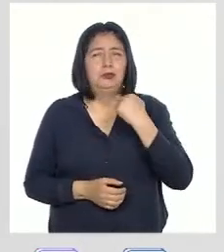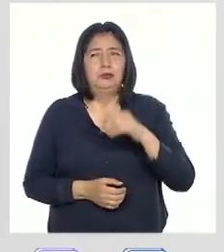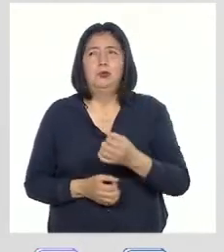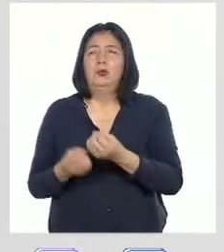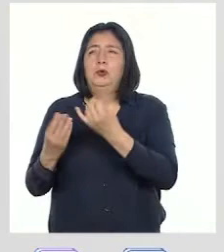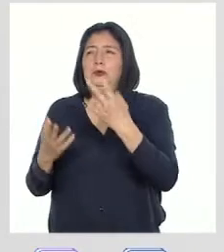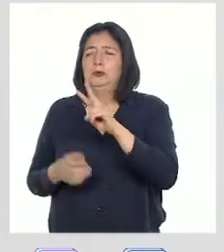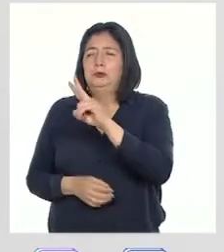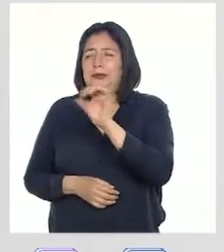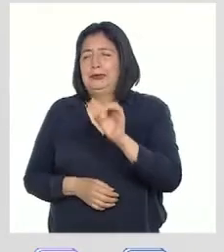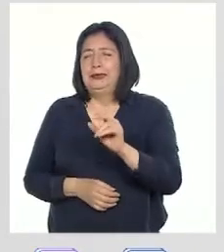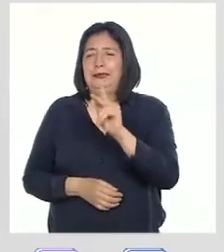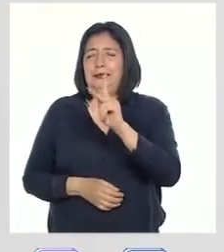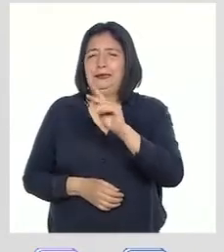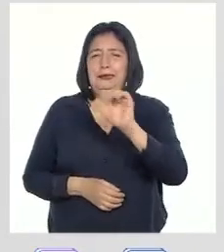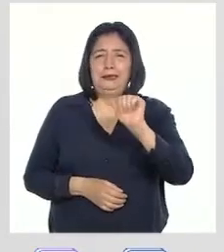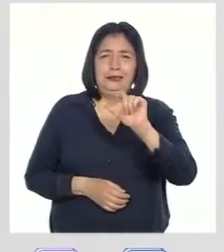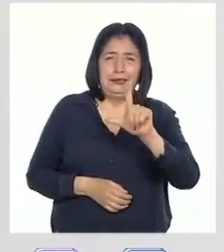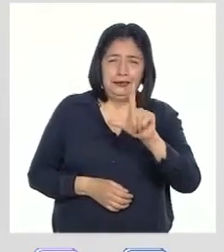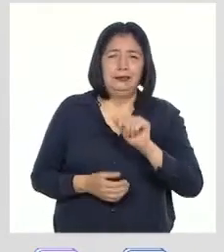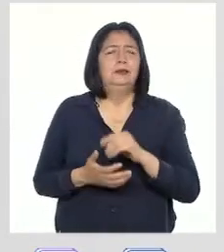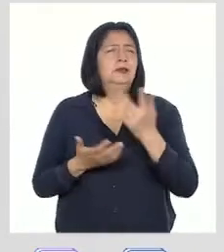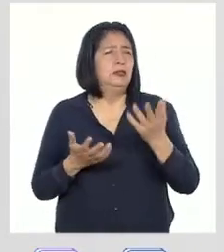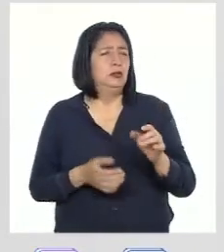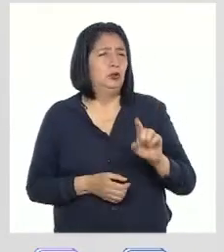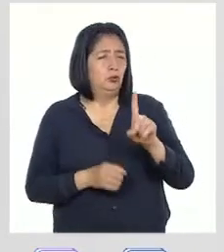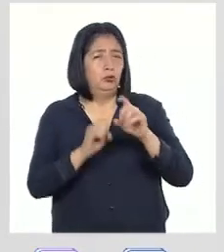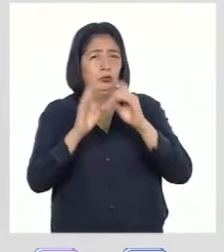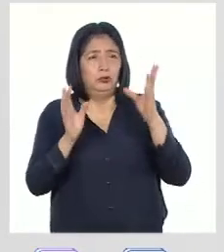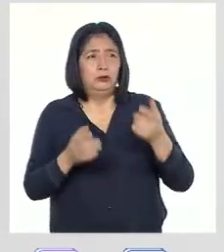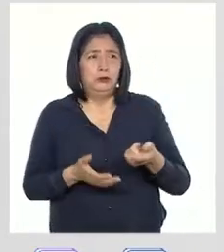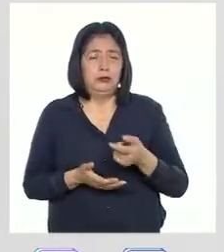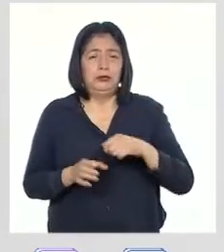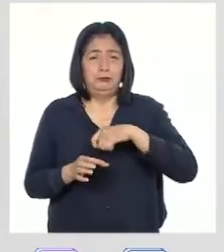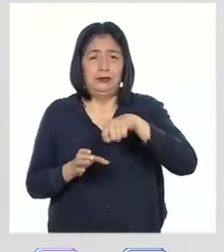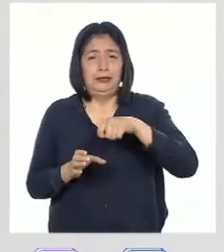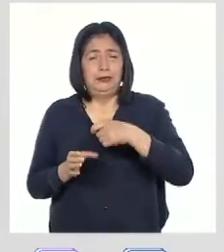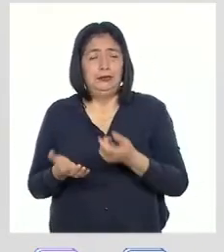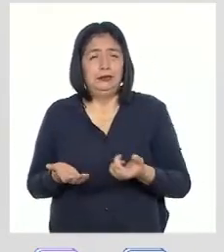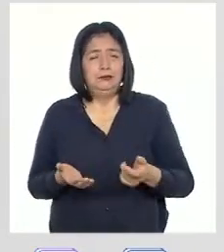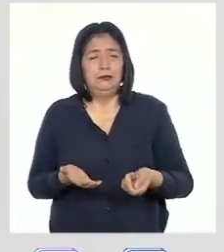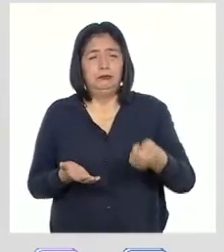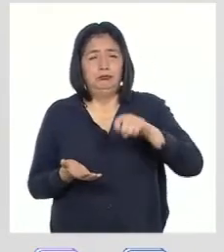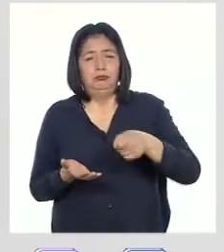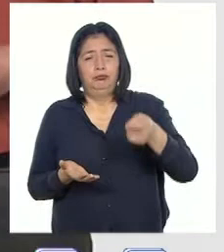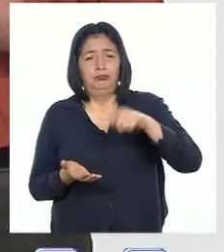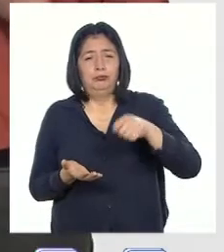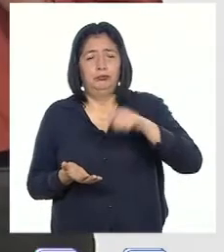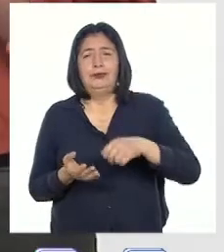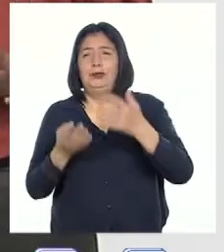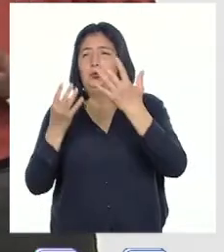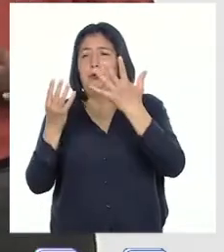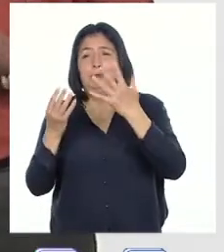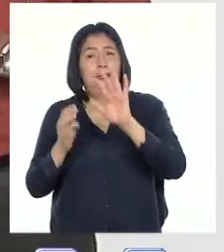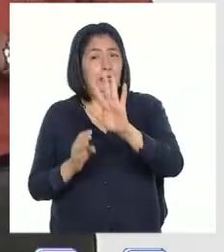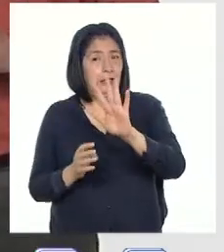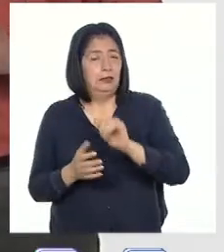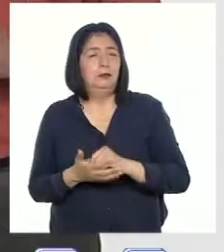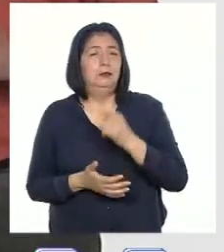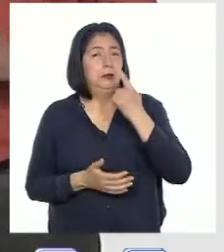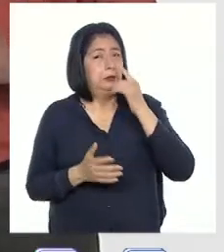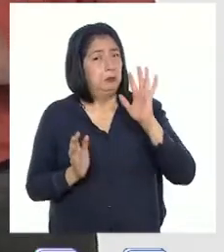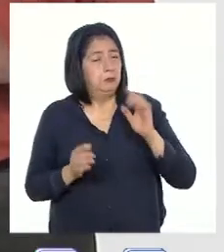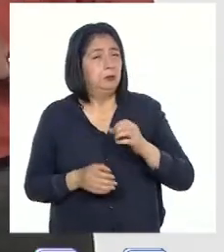20 kilocalorías. O sea que al día solo podría echarme a mi café unas 9 cucharaditas. Pero ojo,